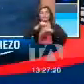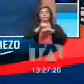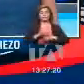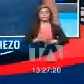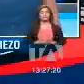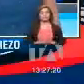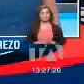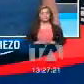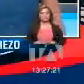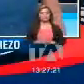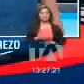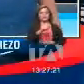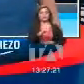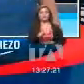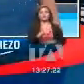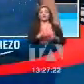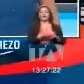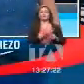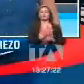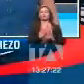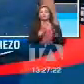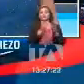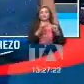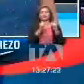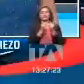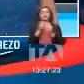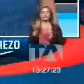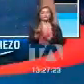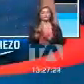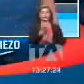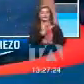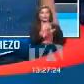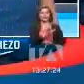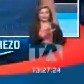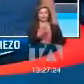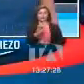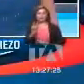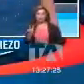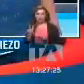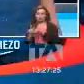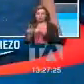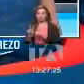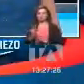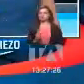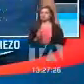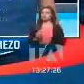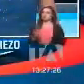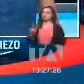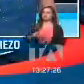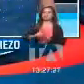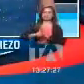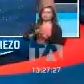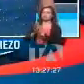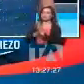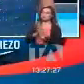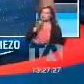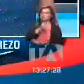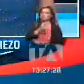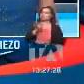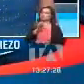dos de los tres consejeros de minoría del Consejo de Participación Ciudadana acudieron a la Contraloría para solicitar un examen especial